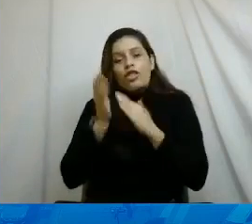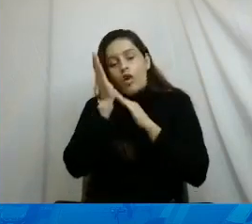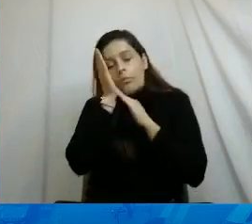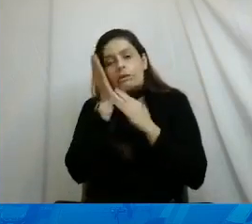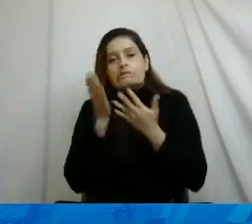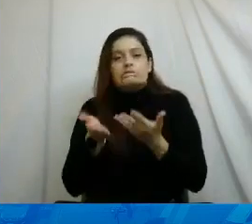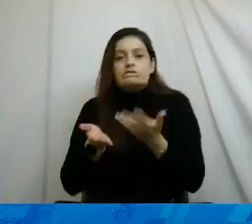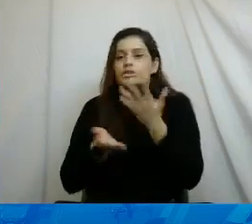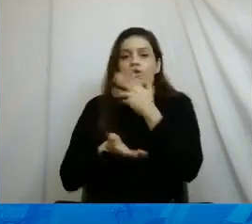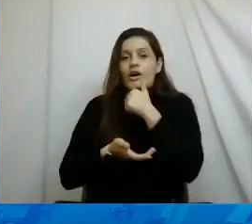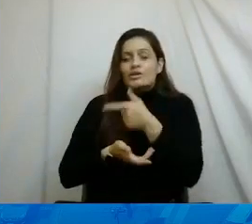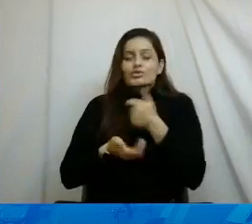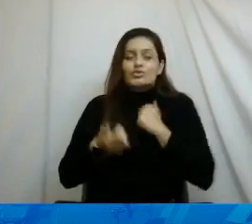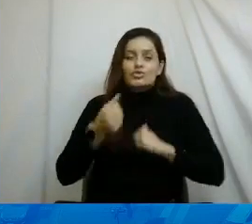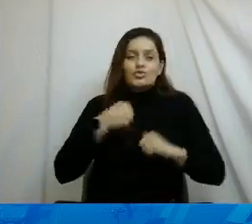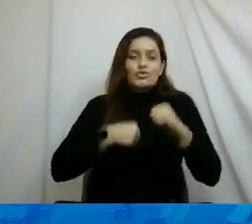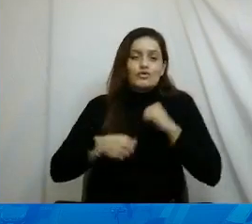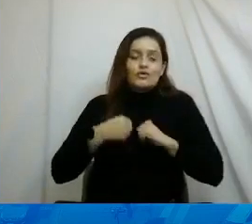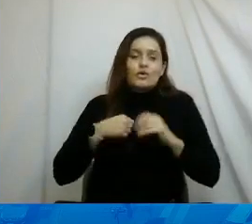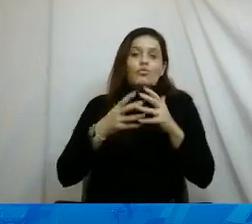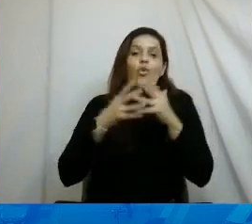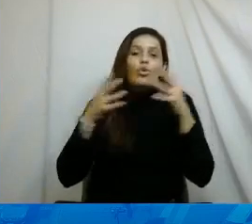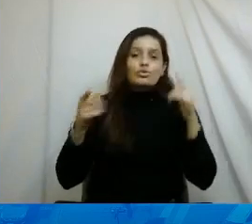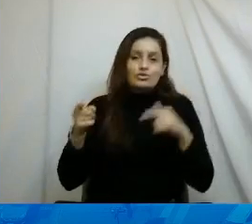está sufriendo y tiene un riesgo